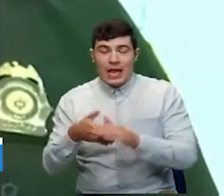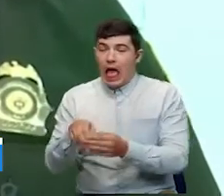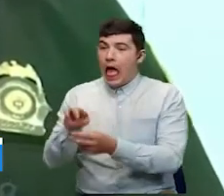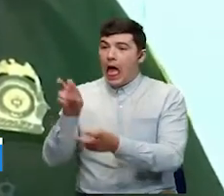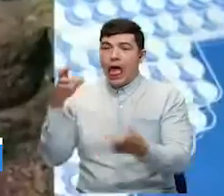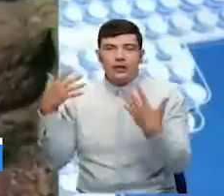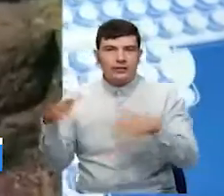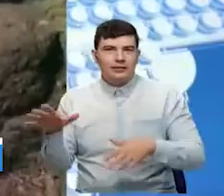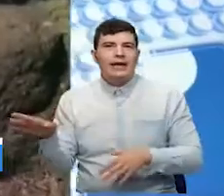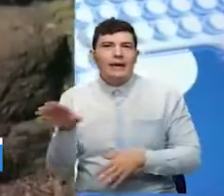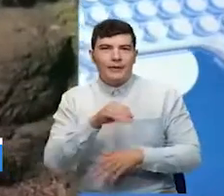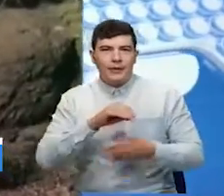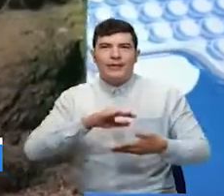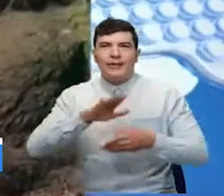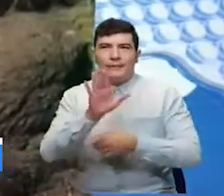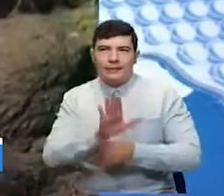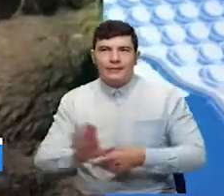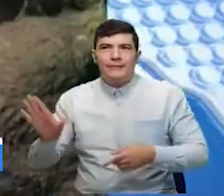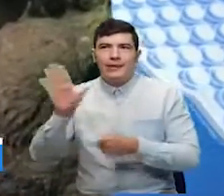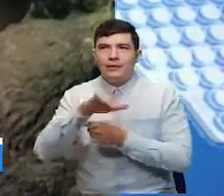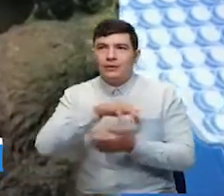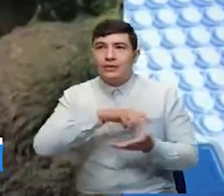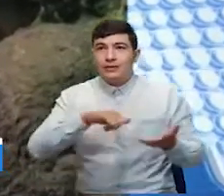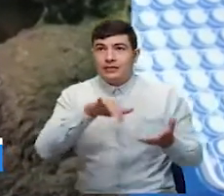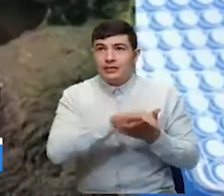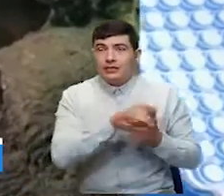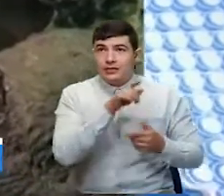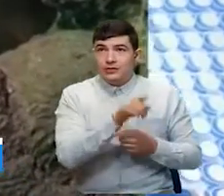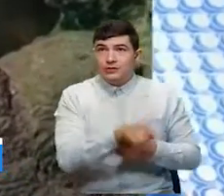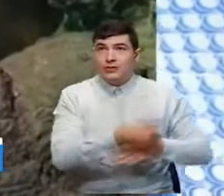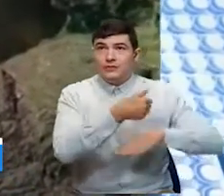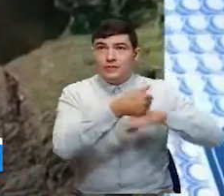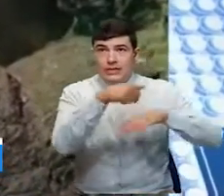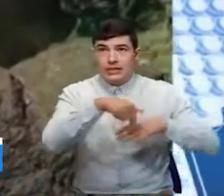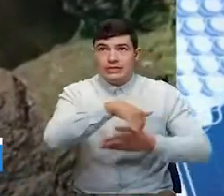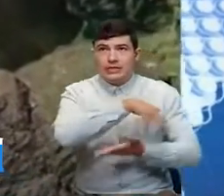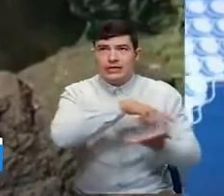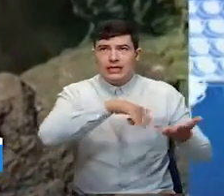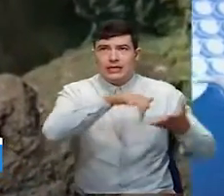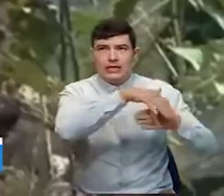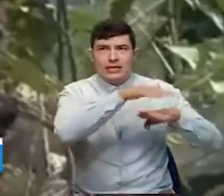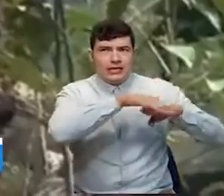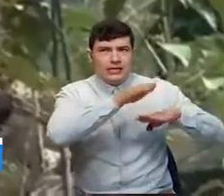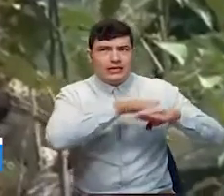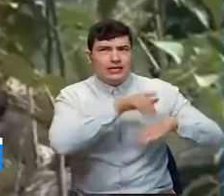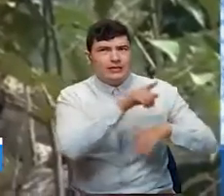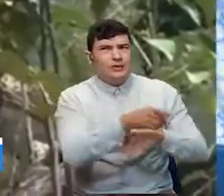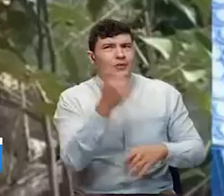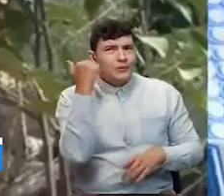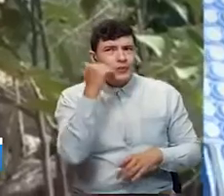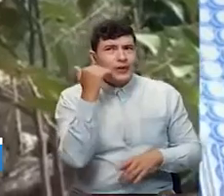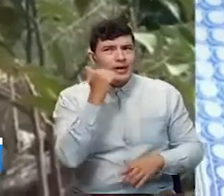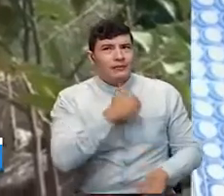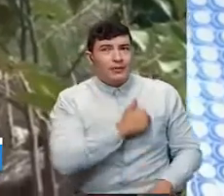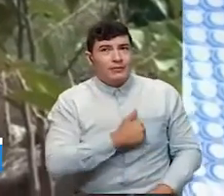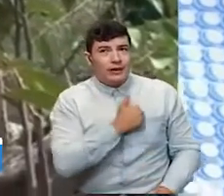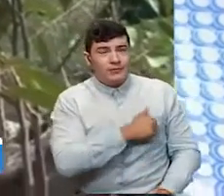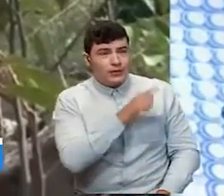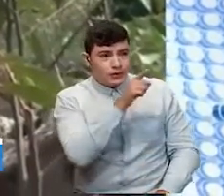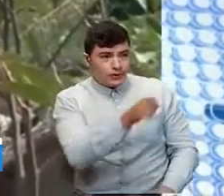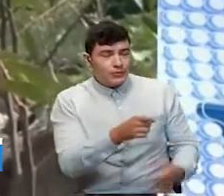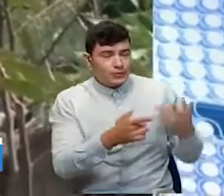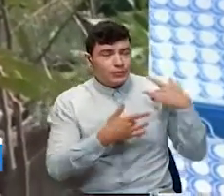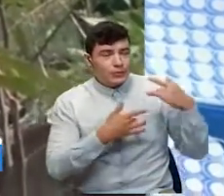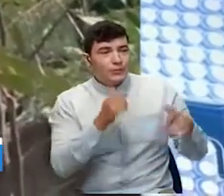en nuestro departamento de Santander. El comandante de la policía en Santander hizo un llamado a la mujer para que se presente voluntariamente en